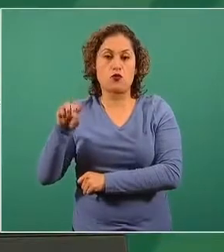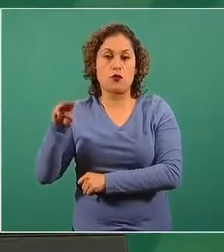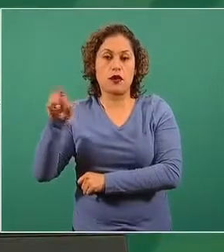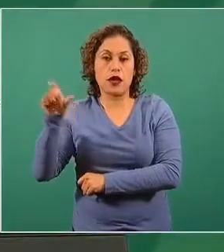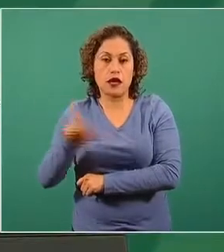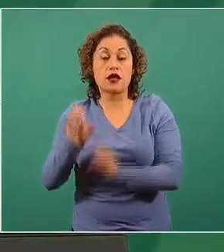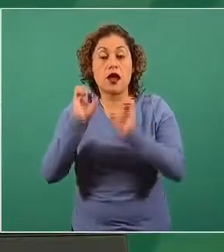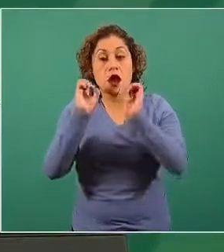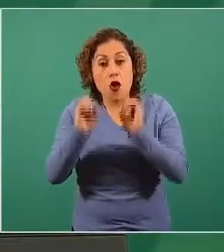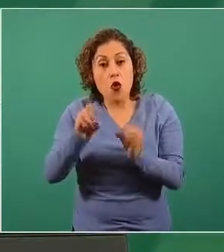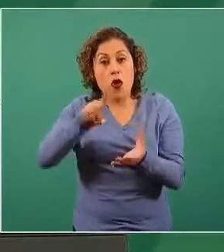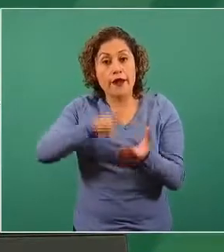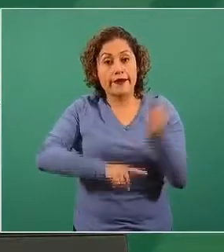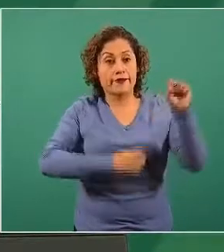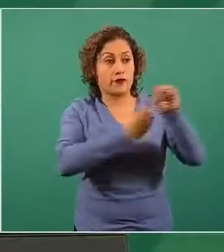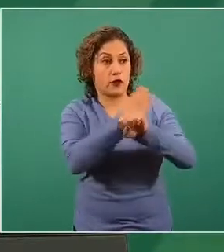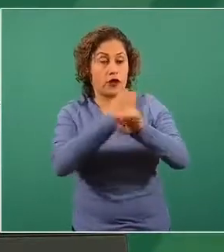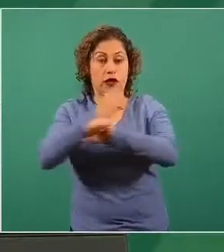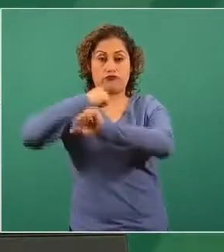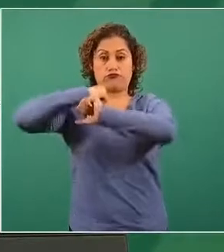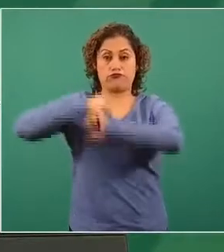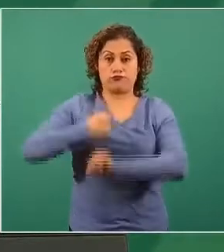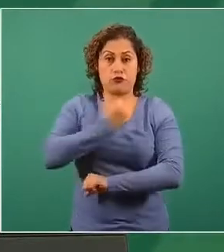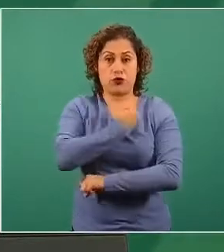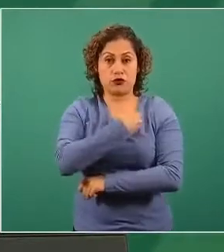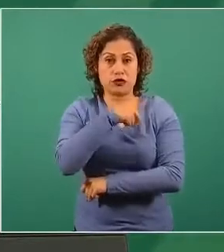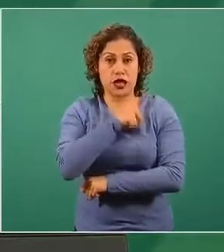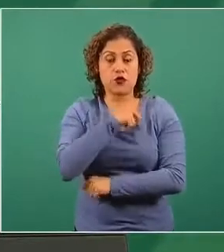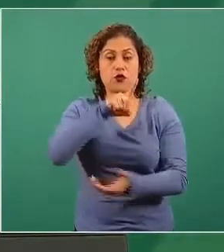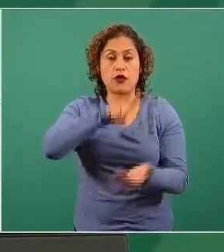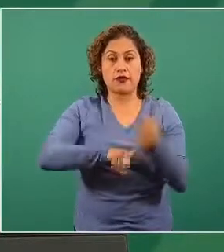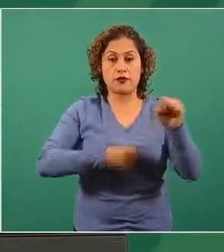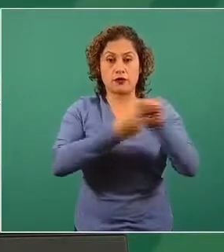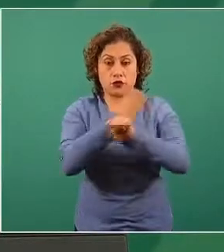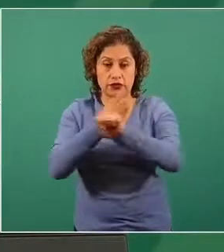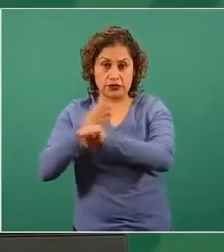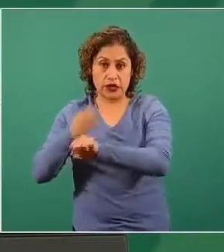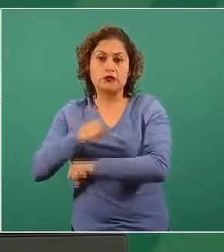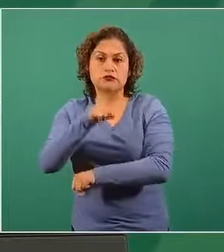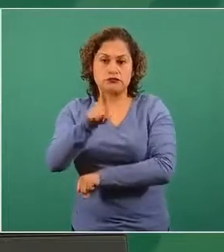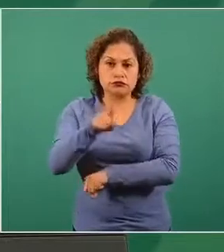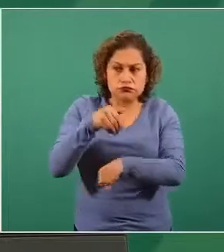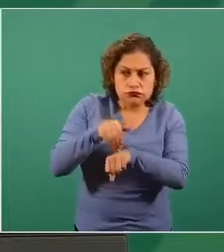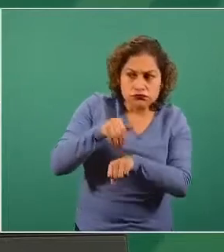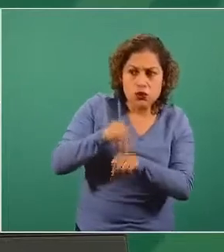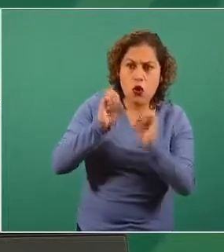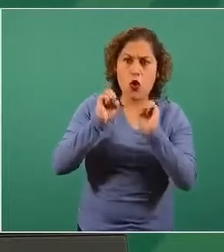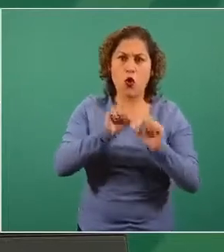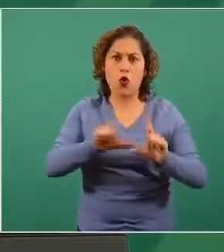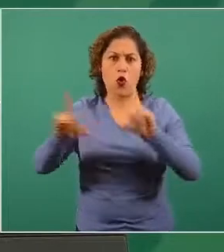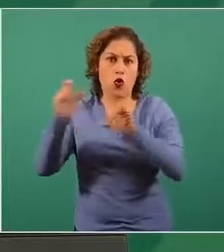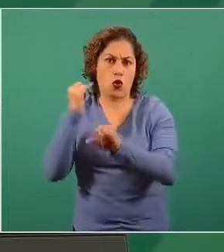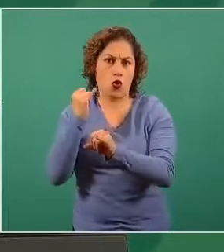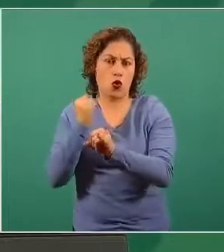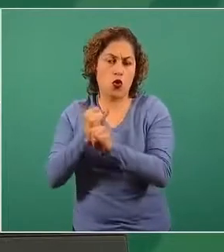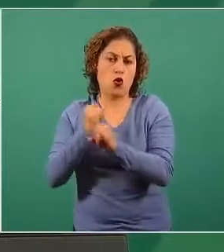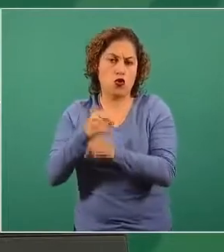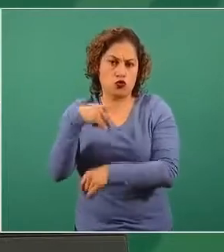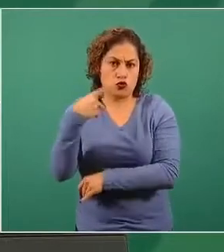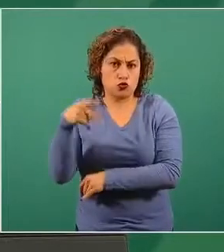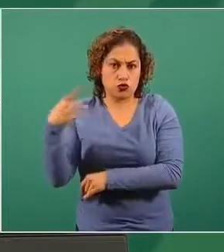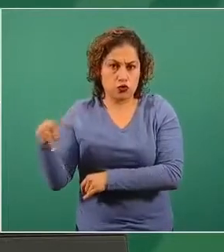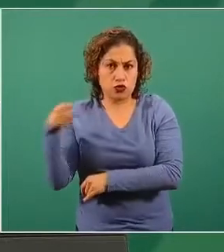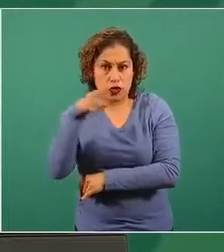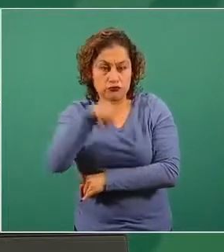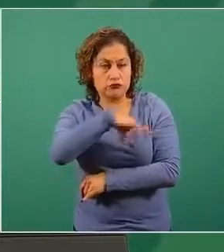de las autoridades sanitarias locales, que son los gobiernos estatales. Y en caso de que no encuentre la